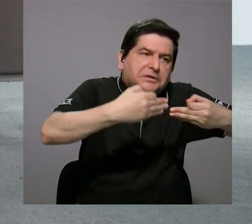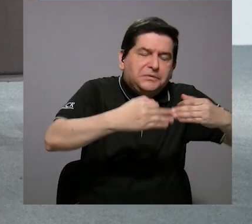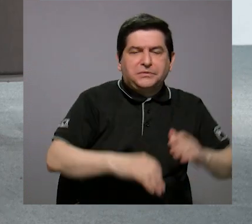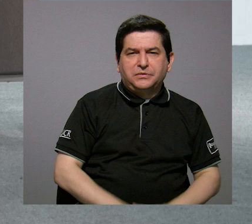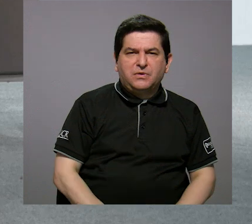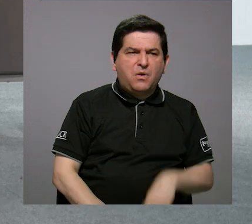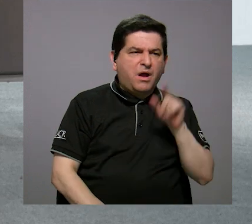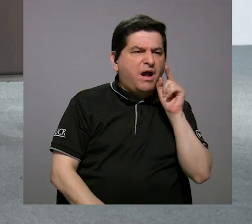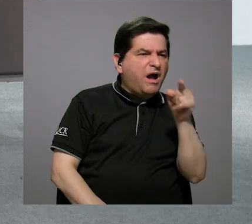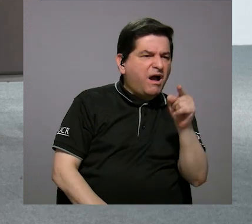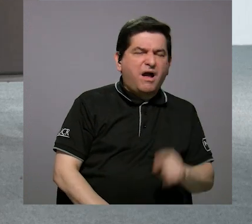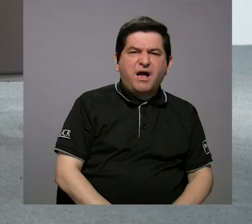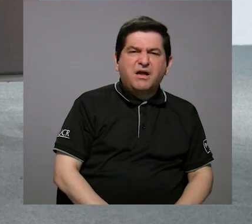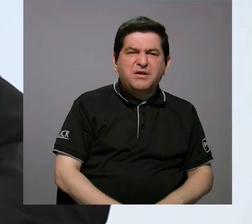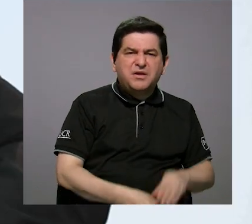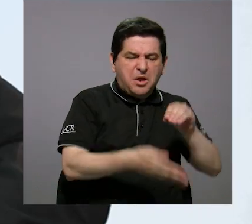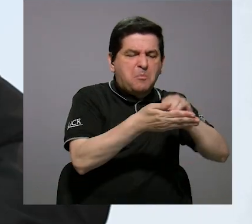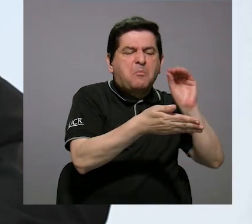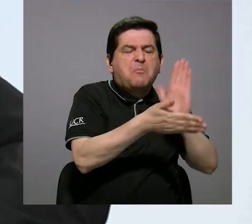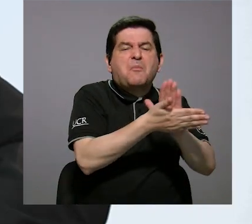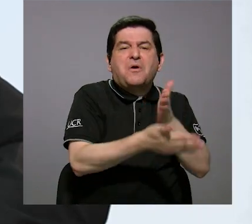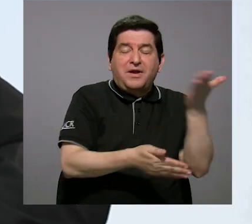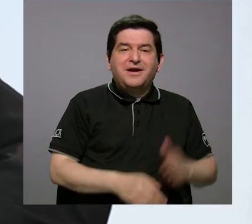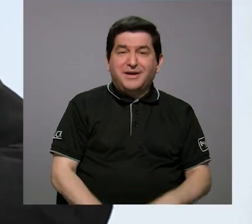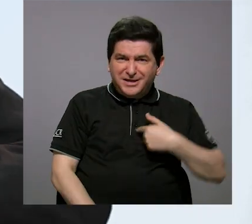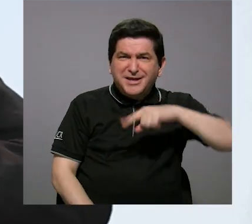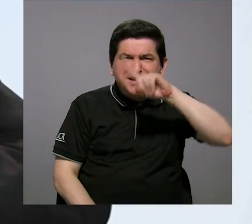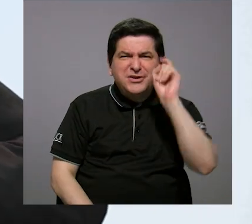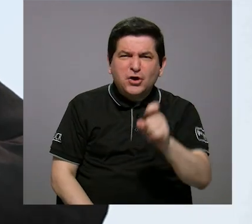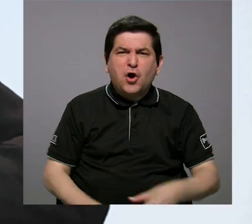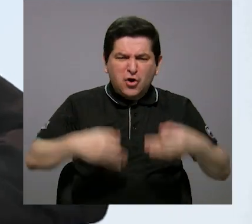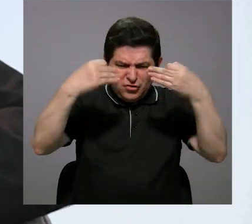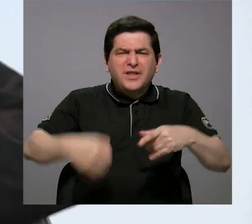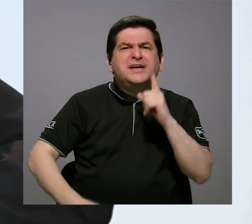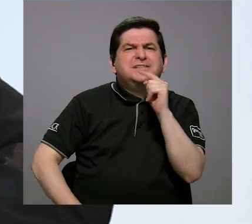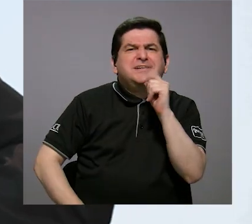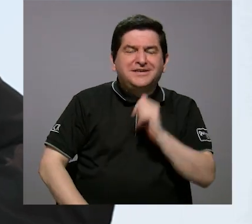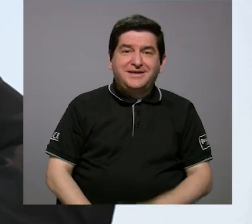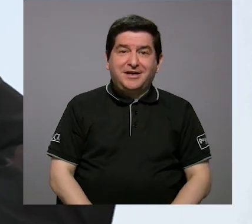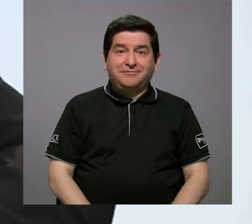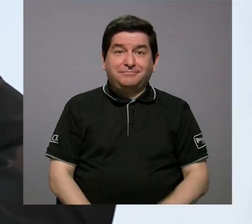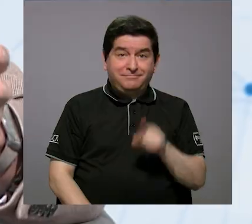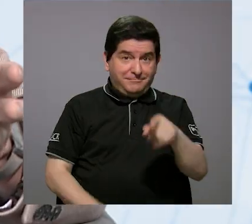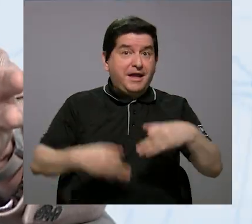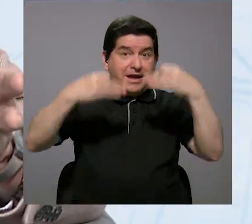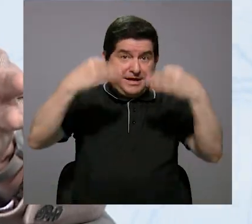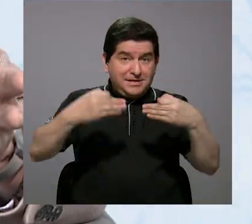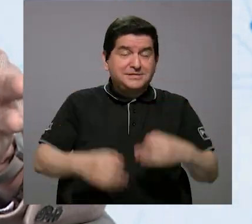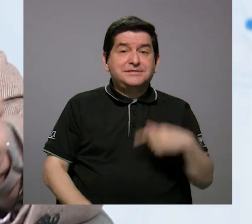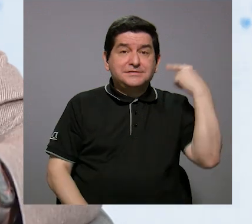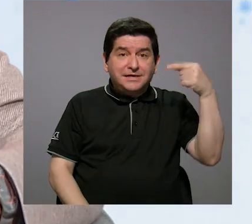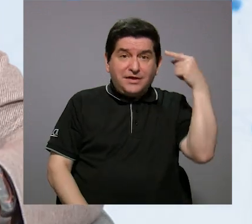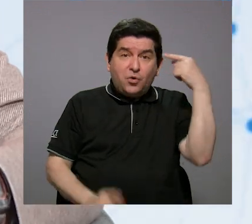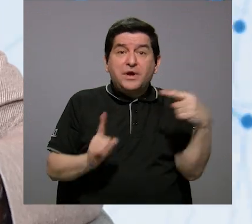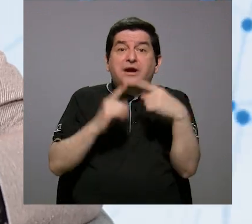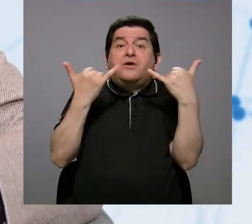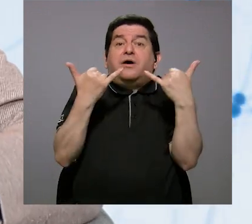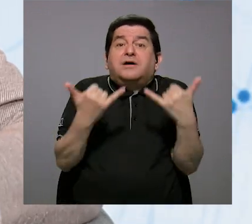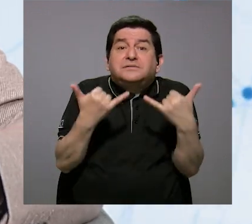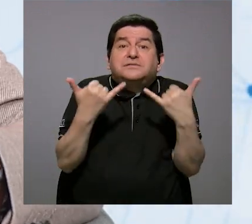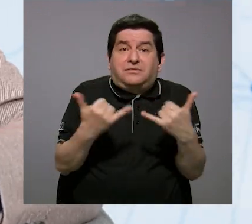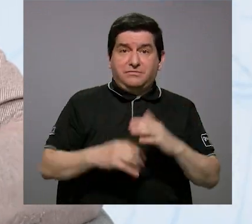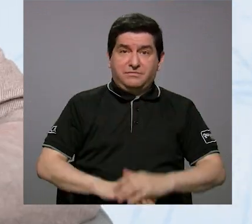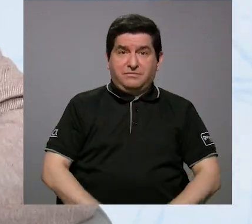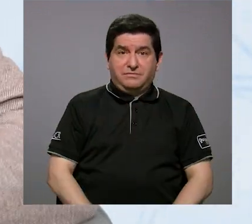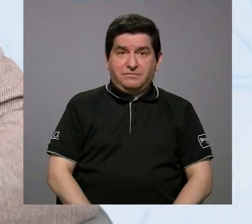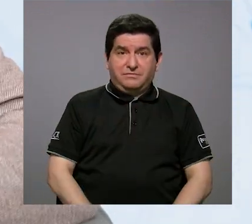¿verdad?, qué se va a emitir. Eso le iba a preguntar casualmente, ¿quién toma esa decisión? Esas decisiones obviamente siempre han sido de gobierno hasta hoy,